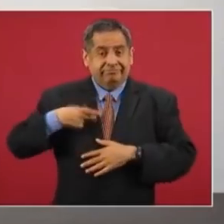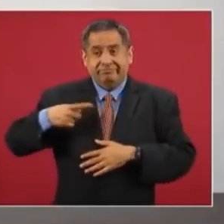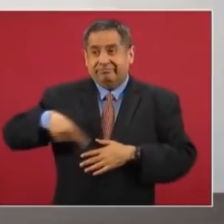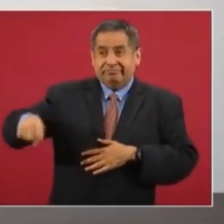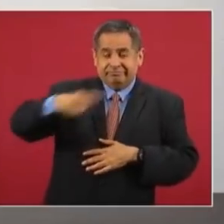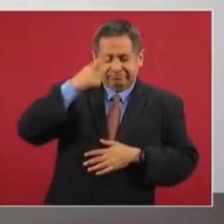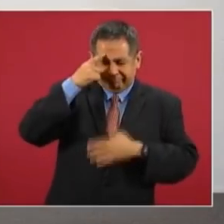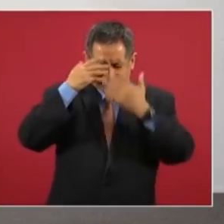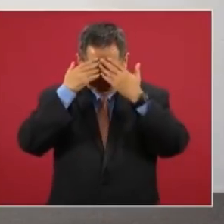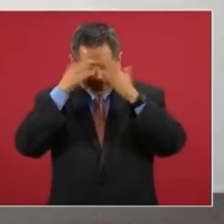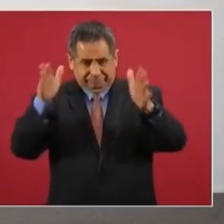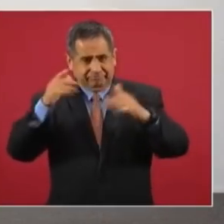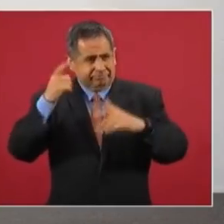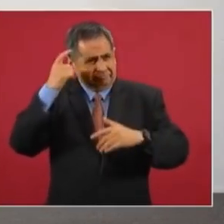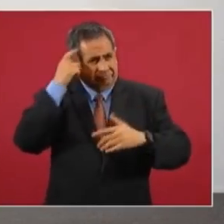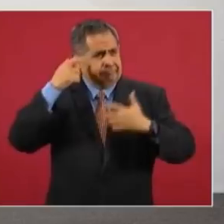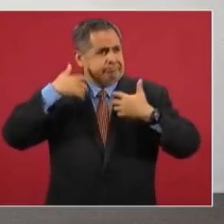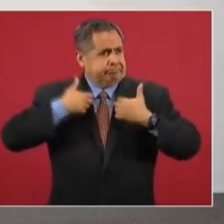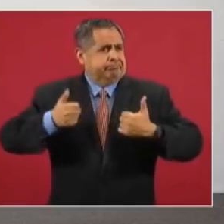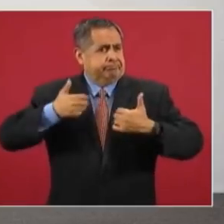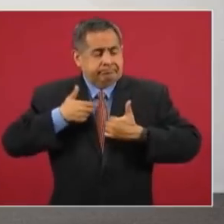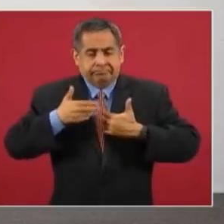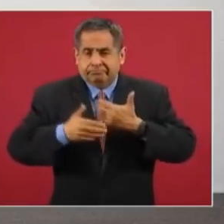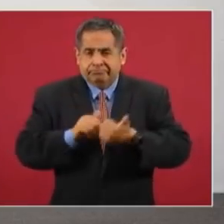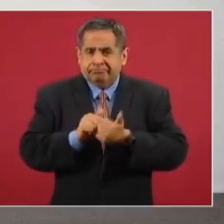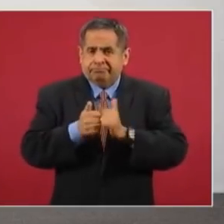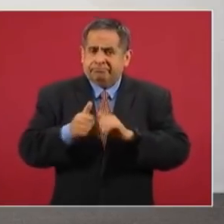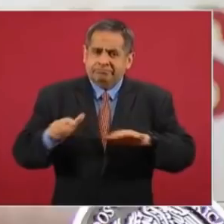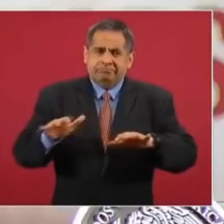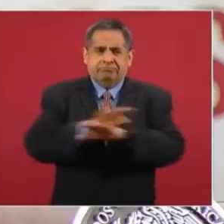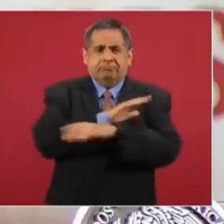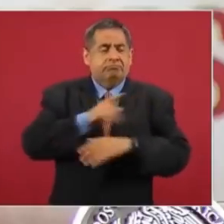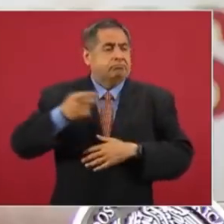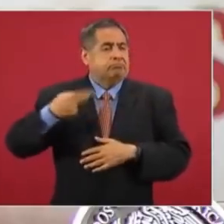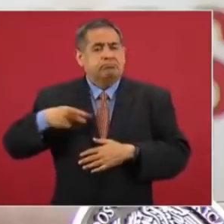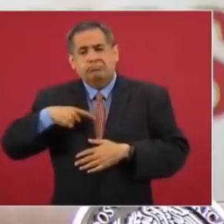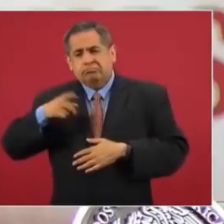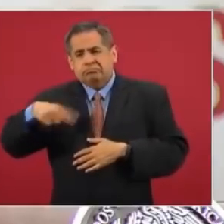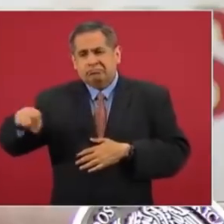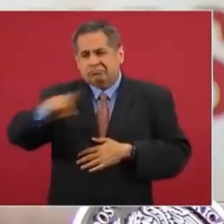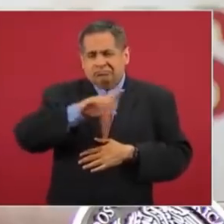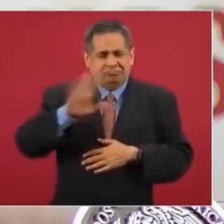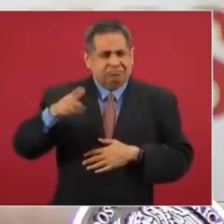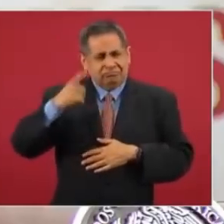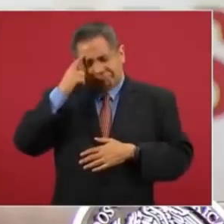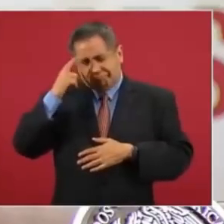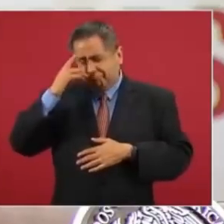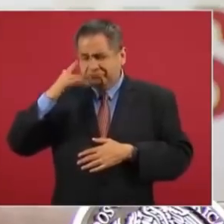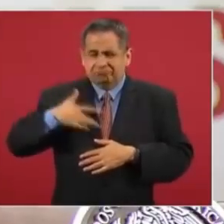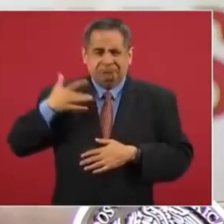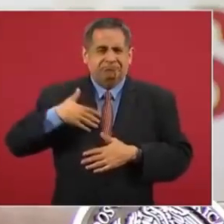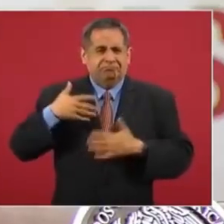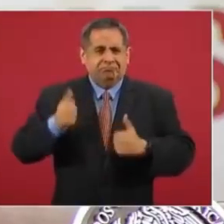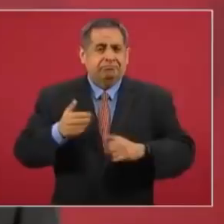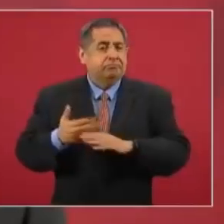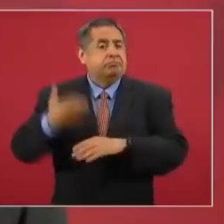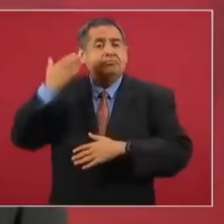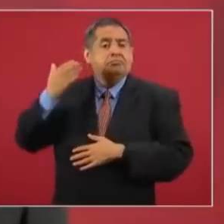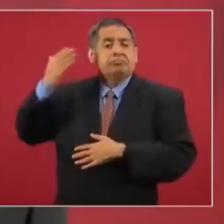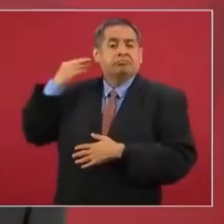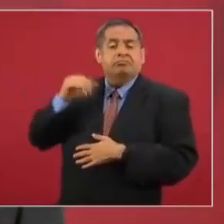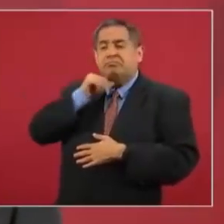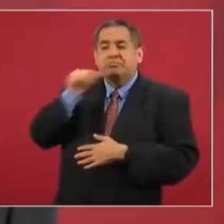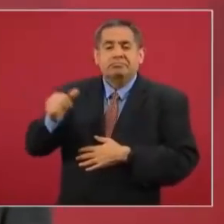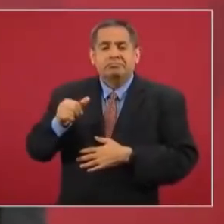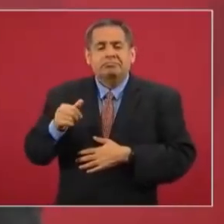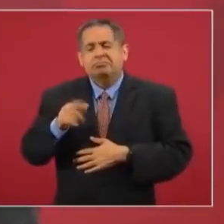un cambio de mentalidad. Y el pueblo está más consciente que nunca, nunca en la historia de